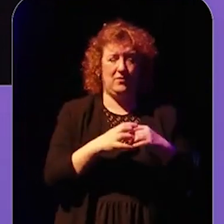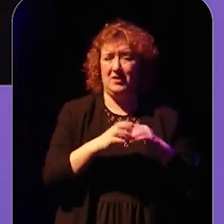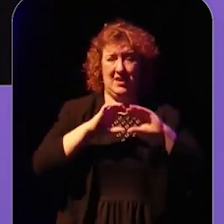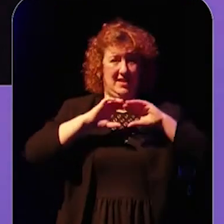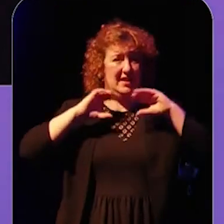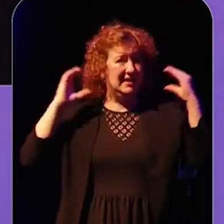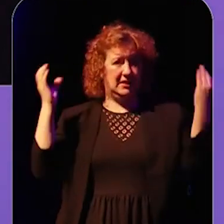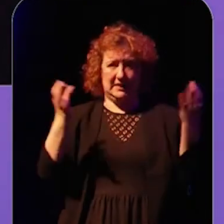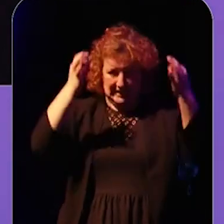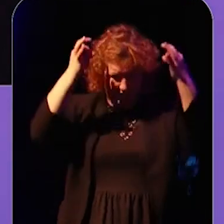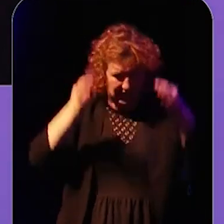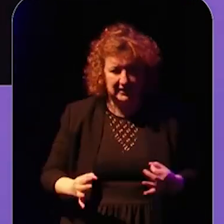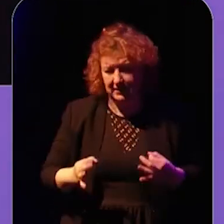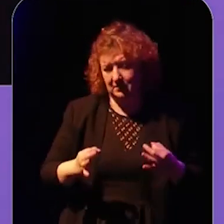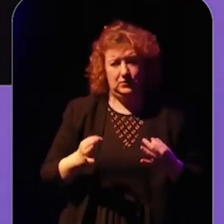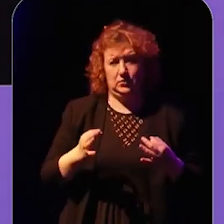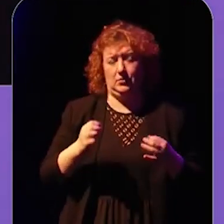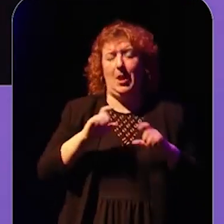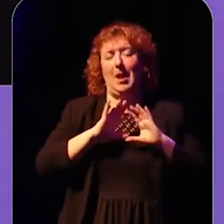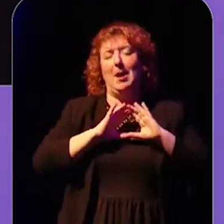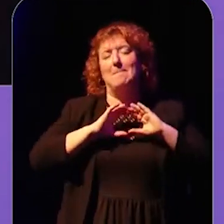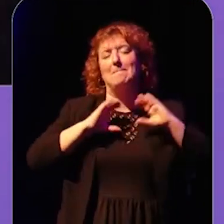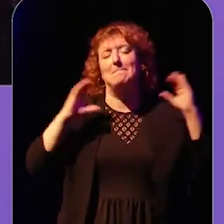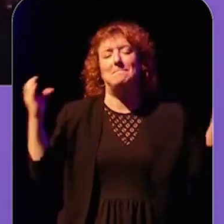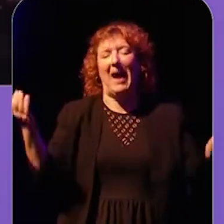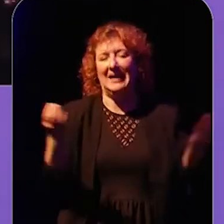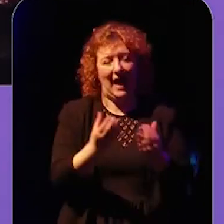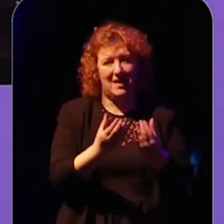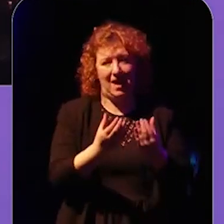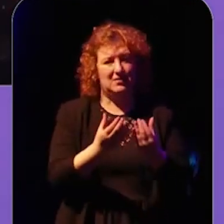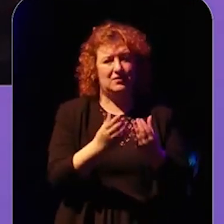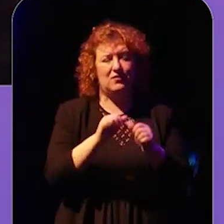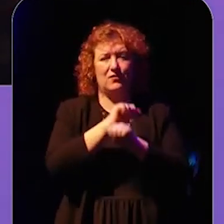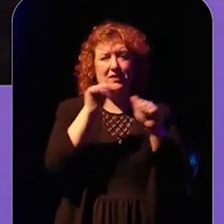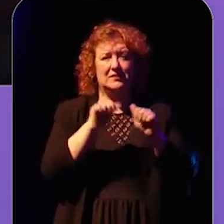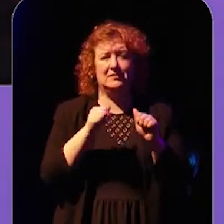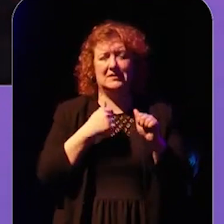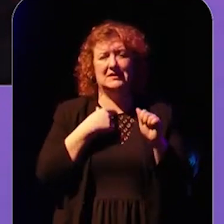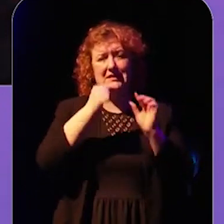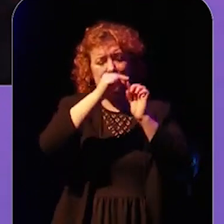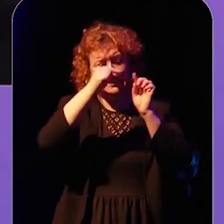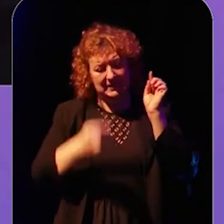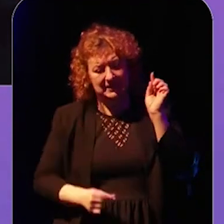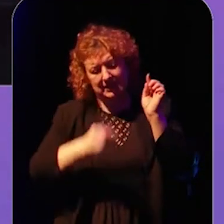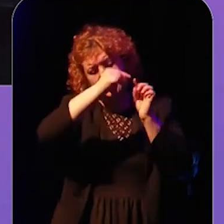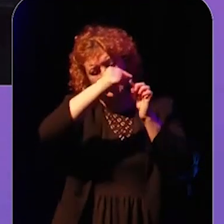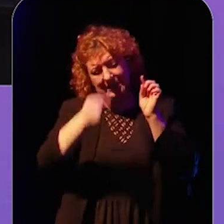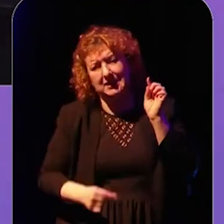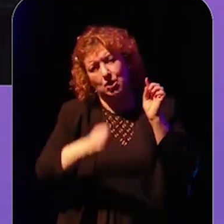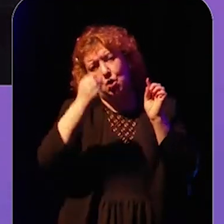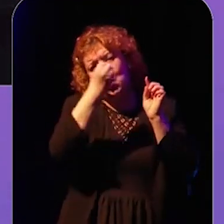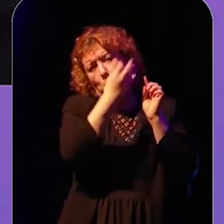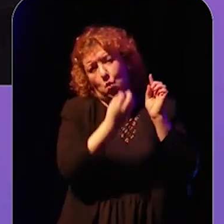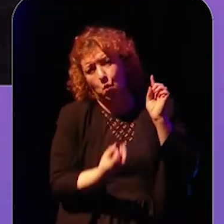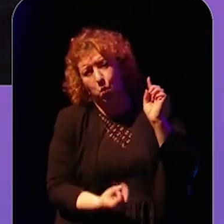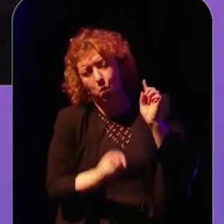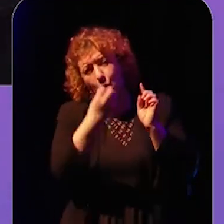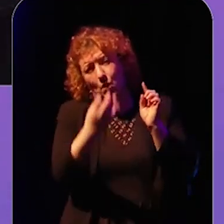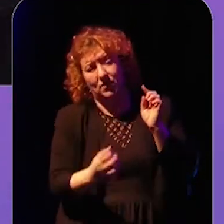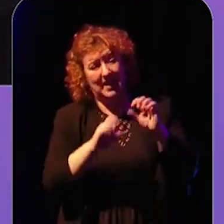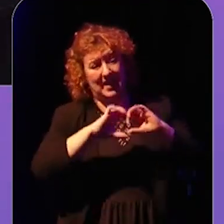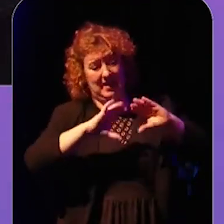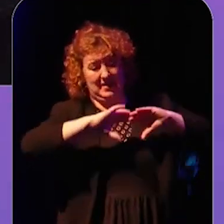completamente una pantalla, como vemos en la imagen. La pantalla está formada por tiras verticales de luz que se van adaptando a